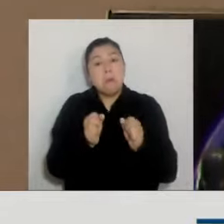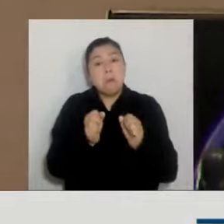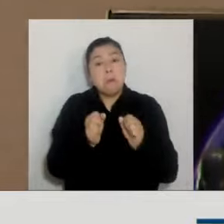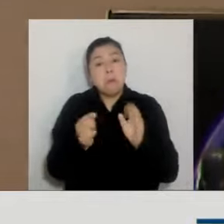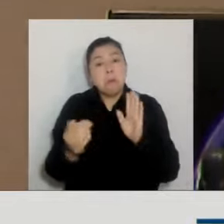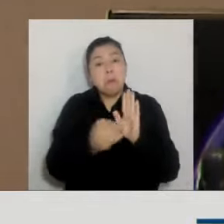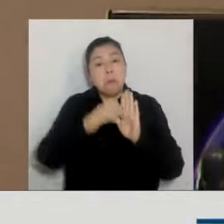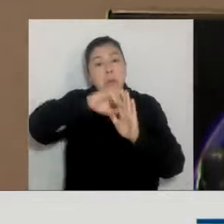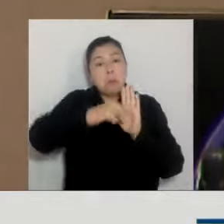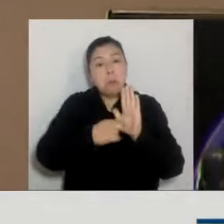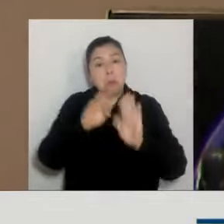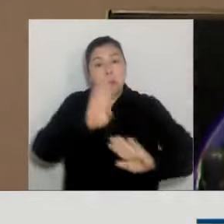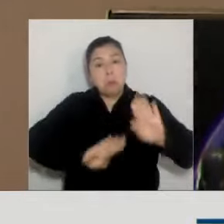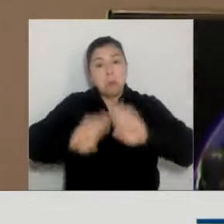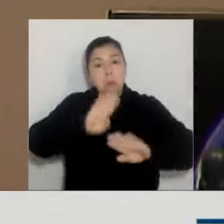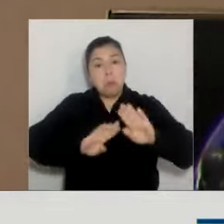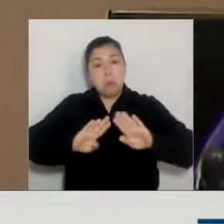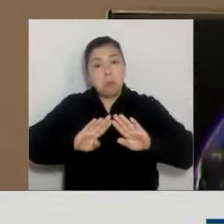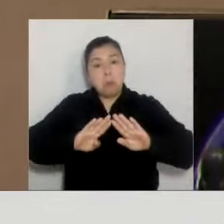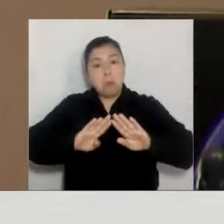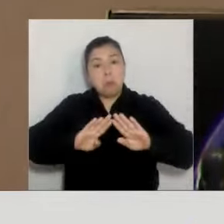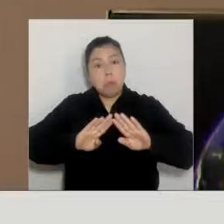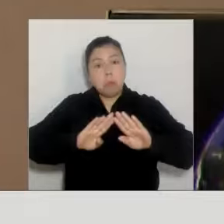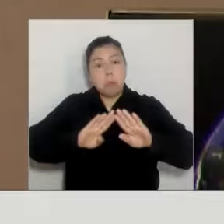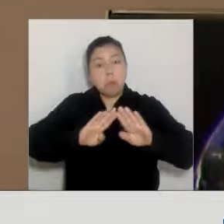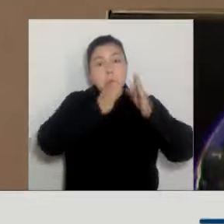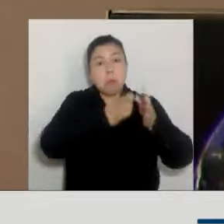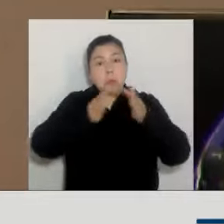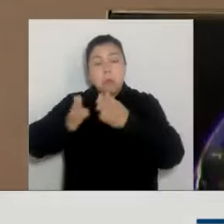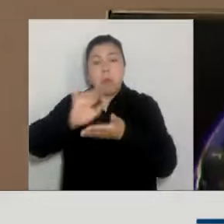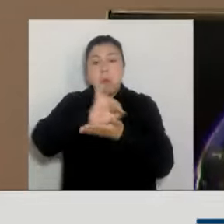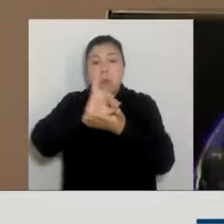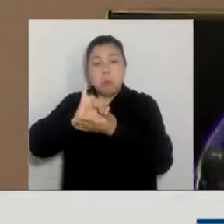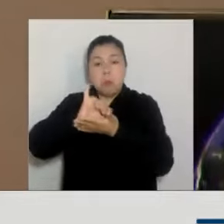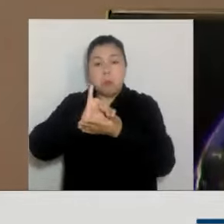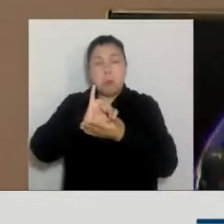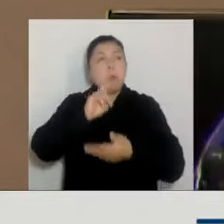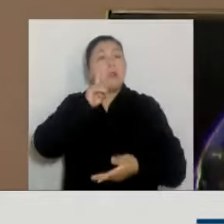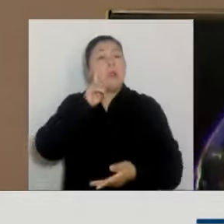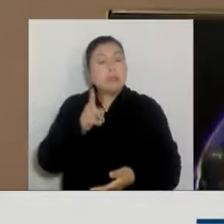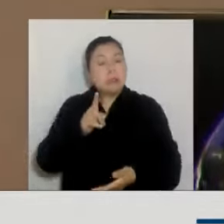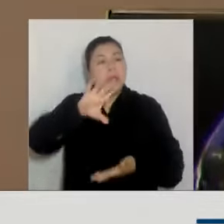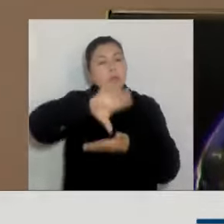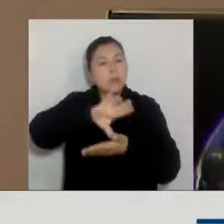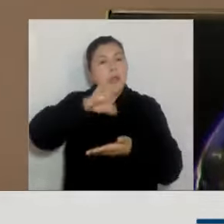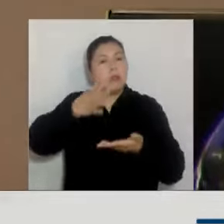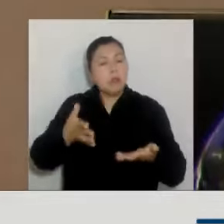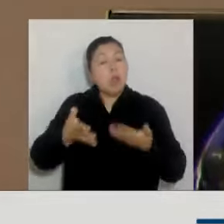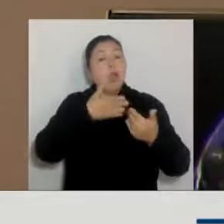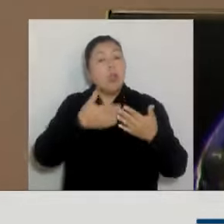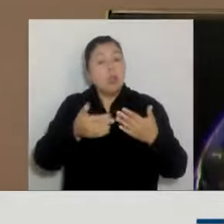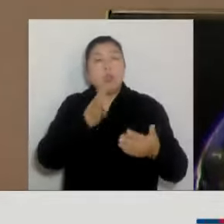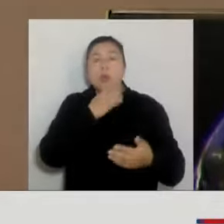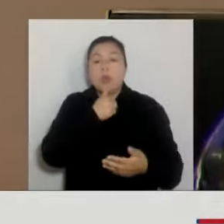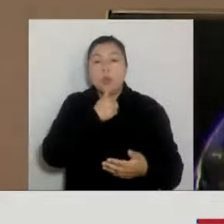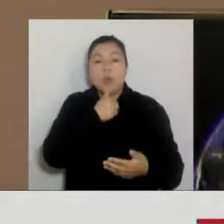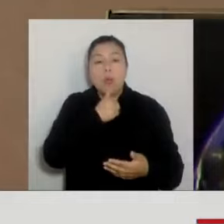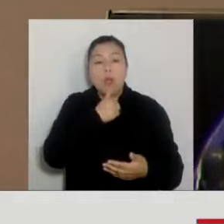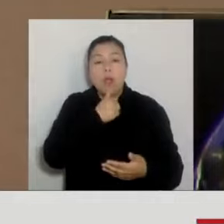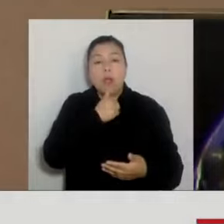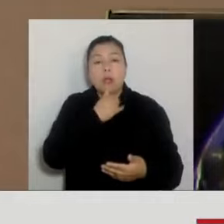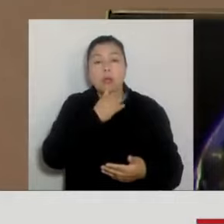cuidado de ordenar la institucionalidad que tenemos en nuestro país en donde no existe aún una